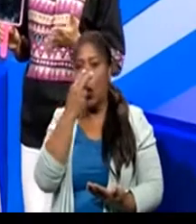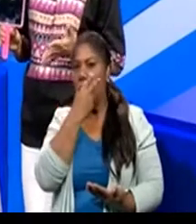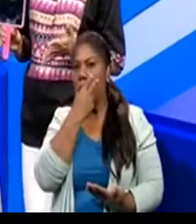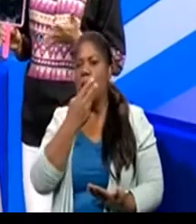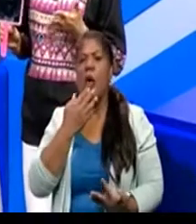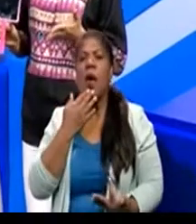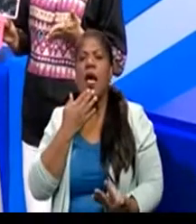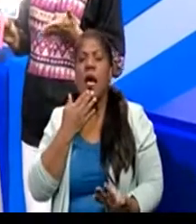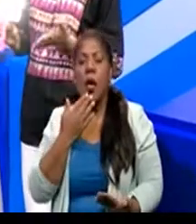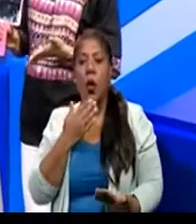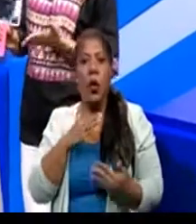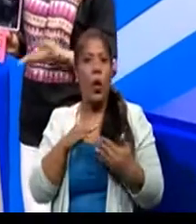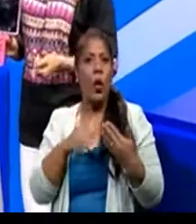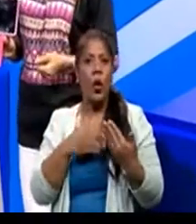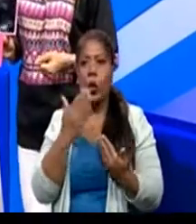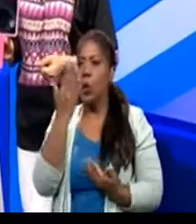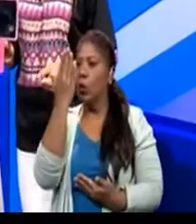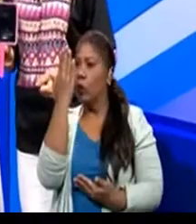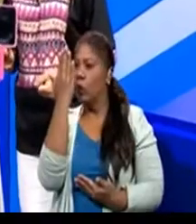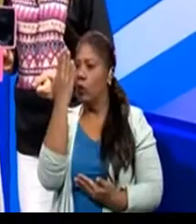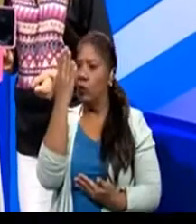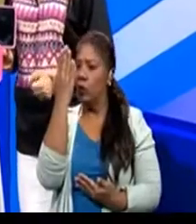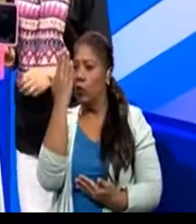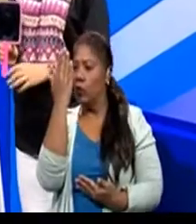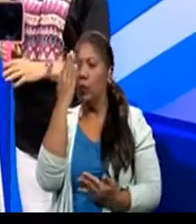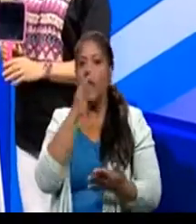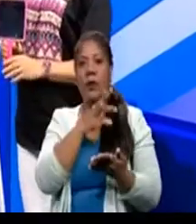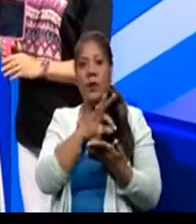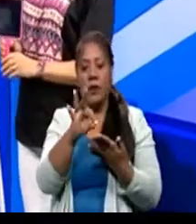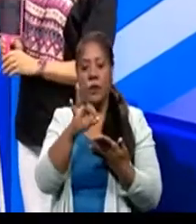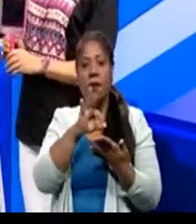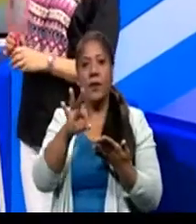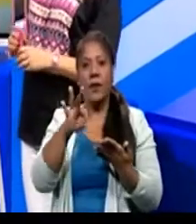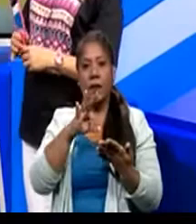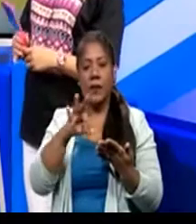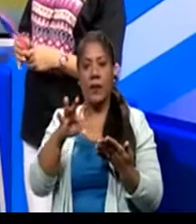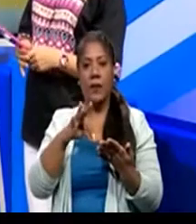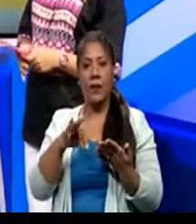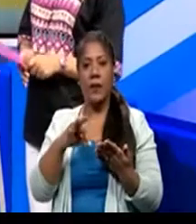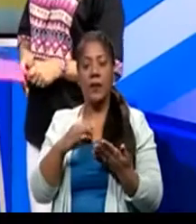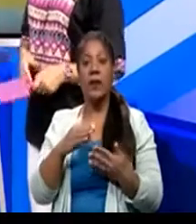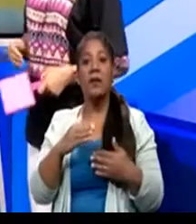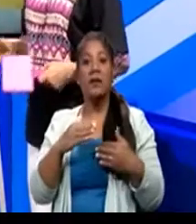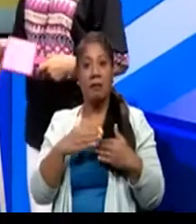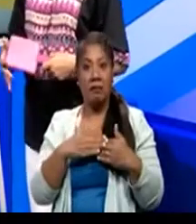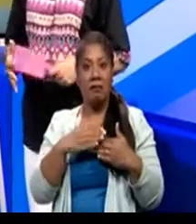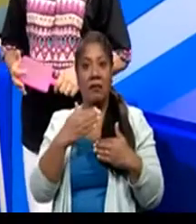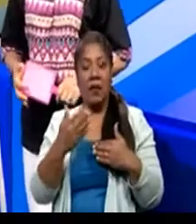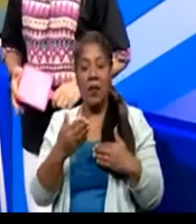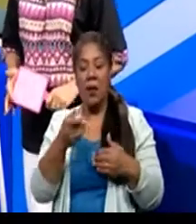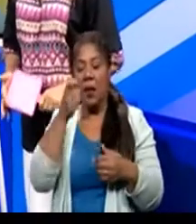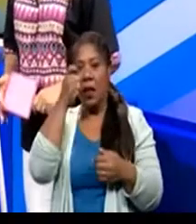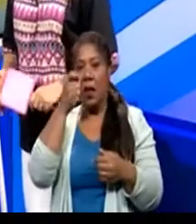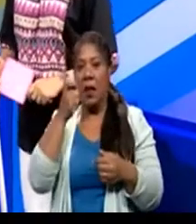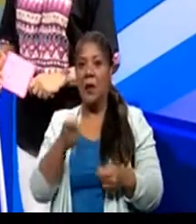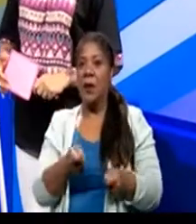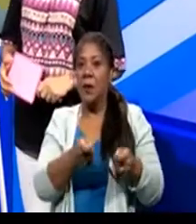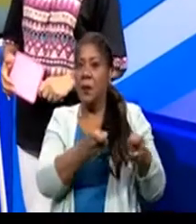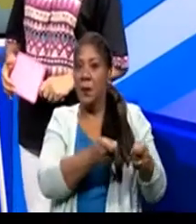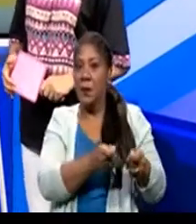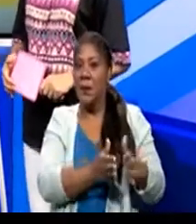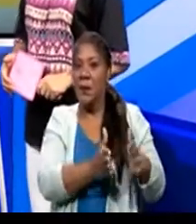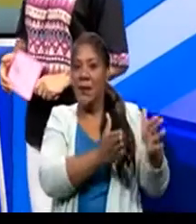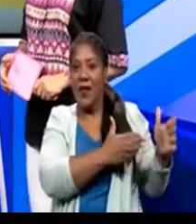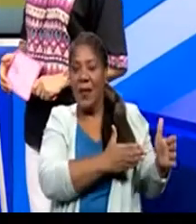observen, estudiantes, en ese espejo lo van a describir, ¿verdad? Y posterior a eso, pues vamos a dejar el espejito a un lado